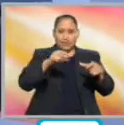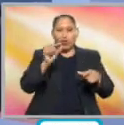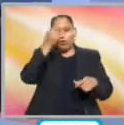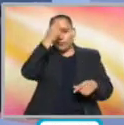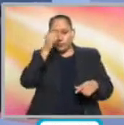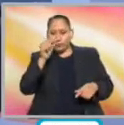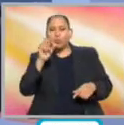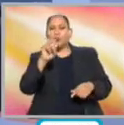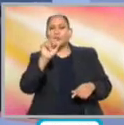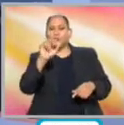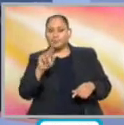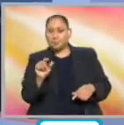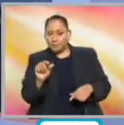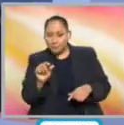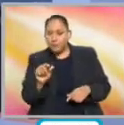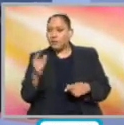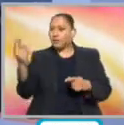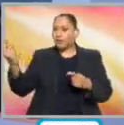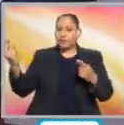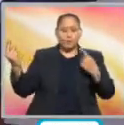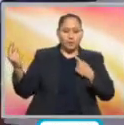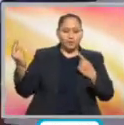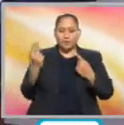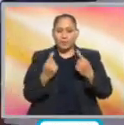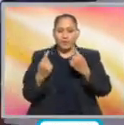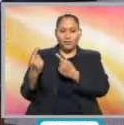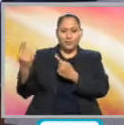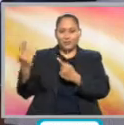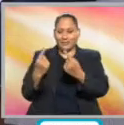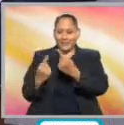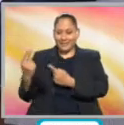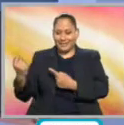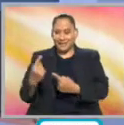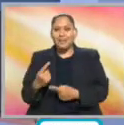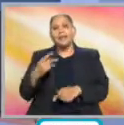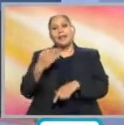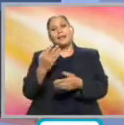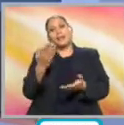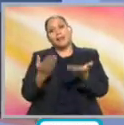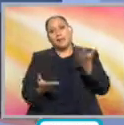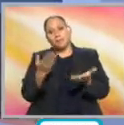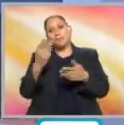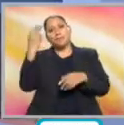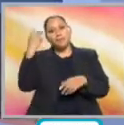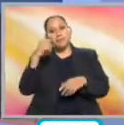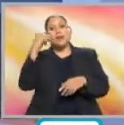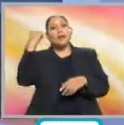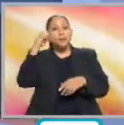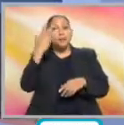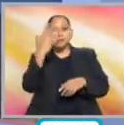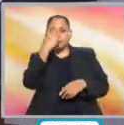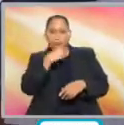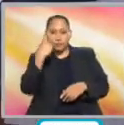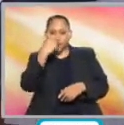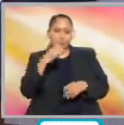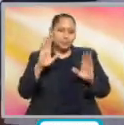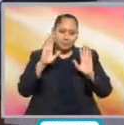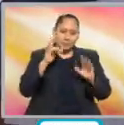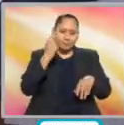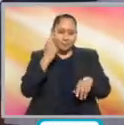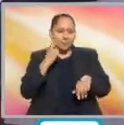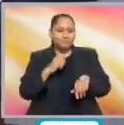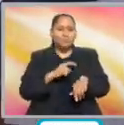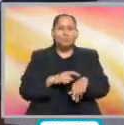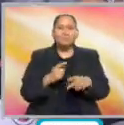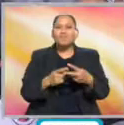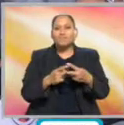quieras, juntaba una y una, eso ¿no? está bien. Depende cuánto dura el viaje. Si vas a Claro. Acapulco dura 5 horas, ¿no? Le Ahorita mides. ya es un